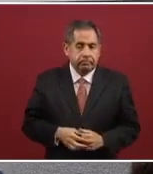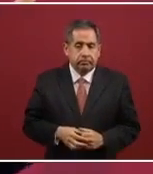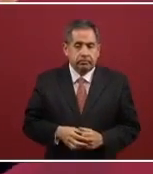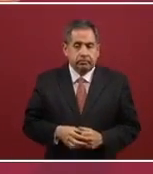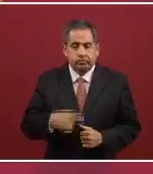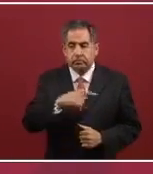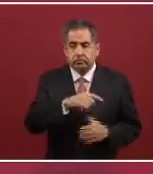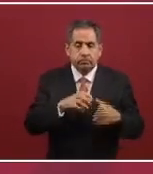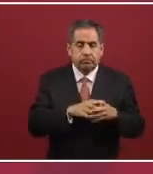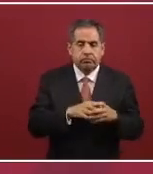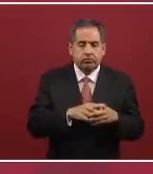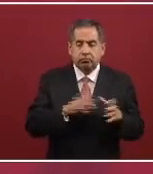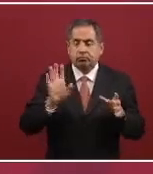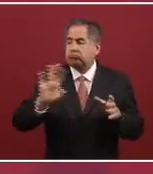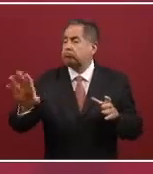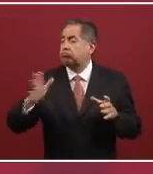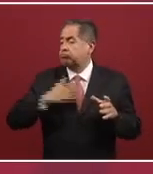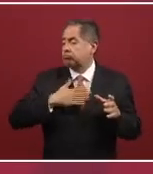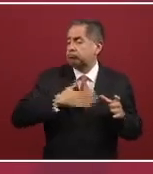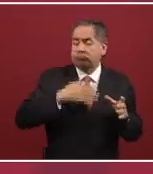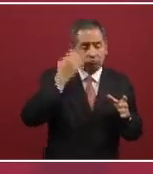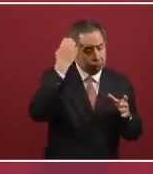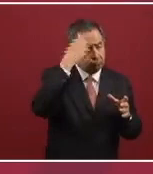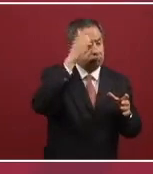Tienen que ser los expertos.